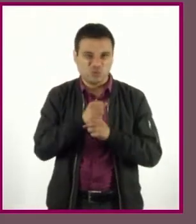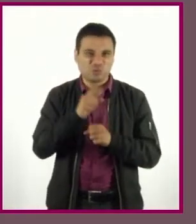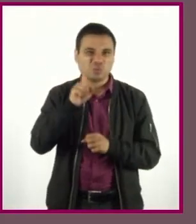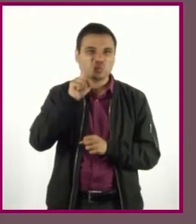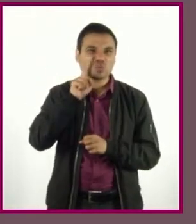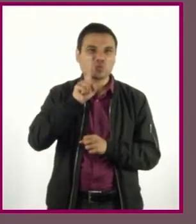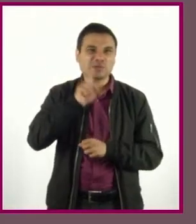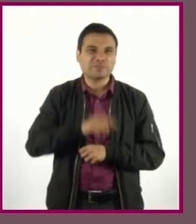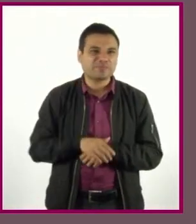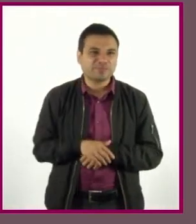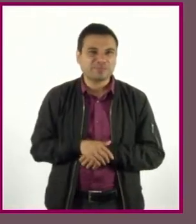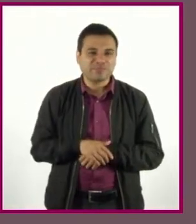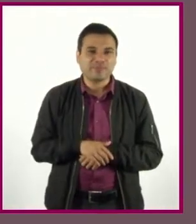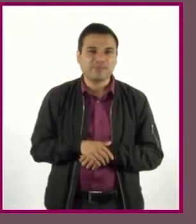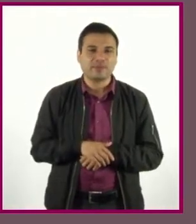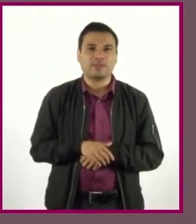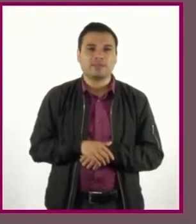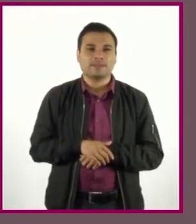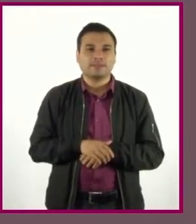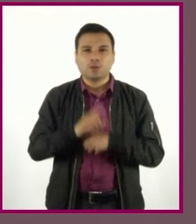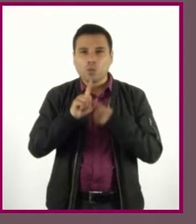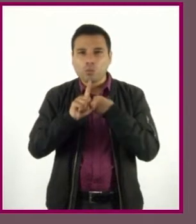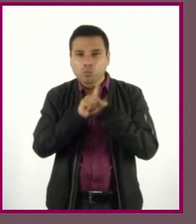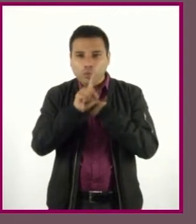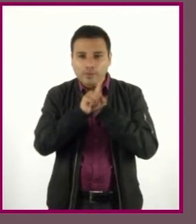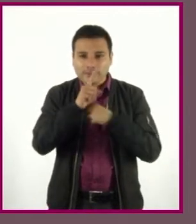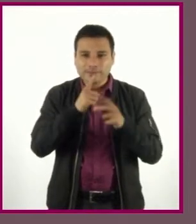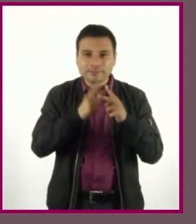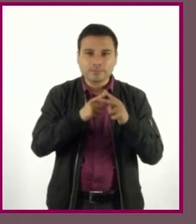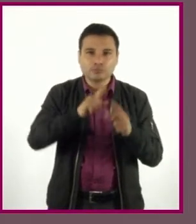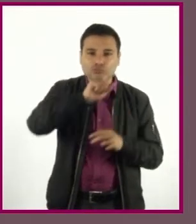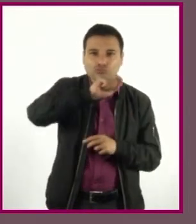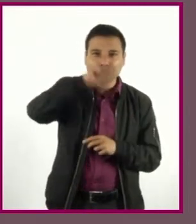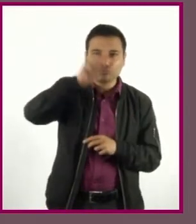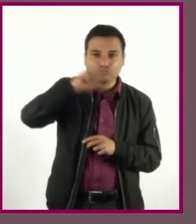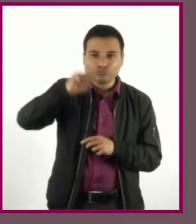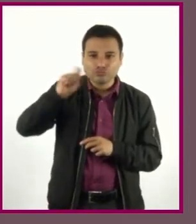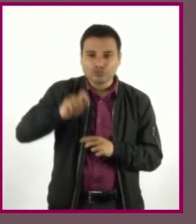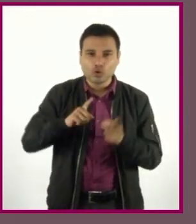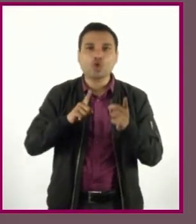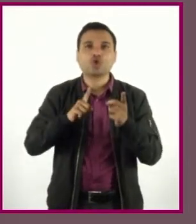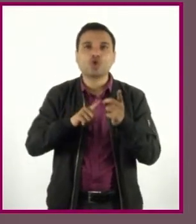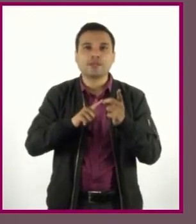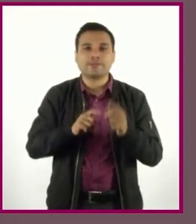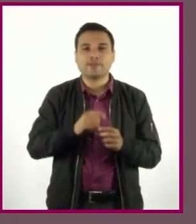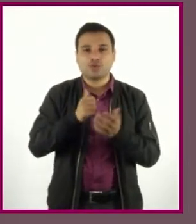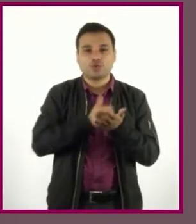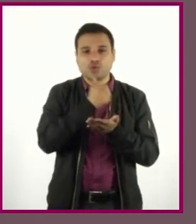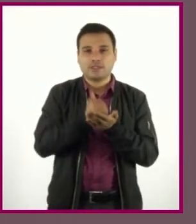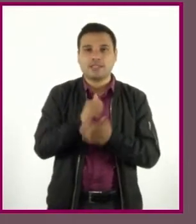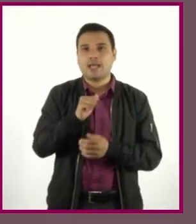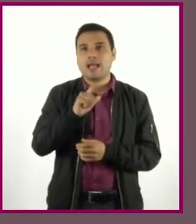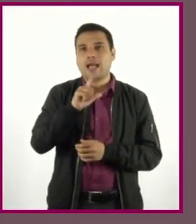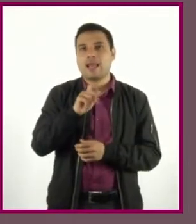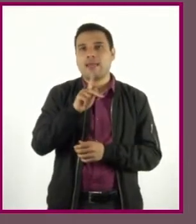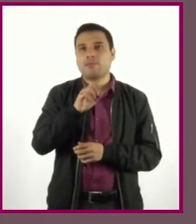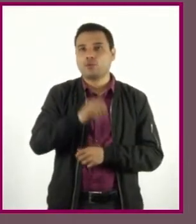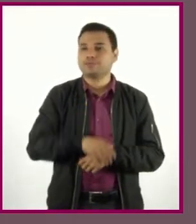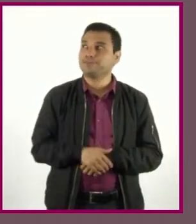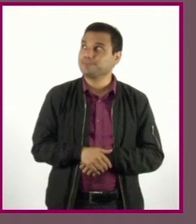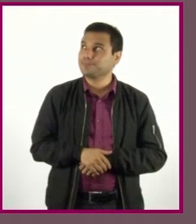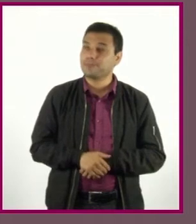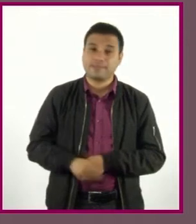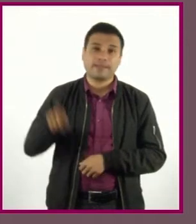un problema en una pizarra de su aula de su escuela en Alepo, Siria. Lo hace en su silla de ruedas, esa que le lleva a